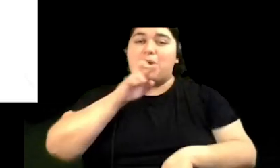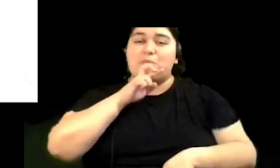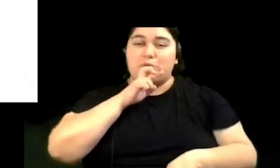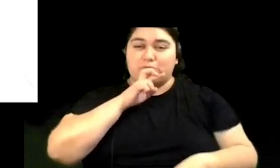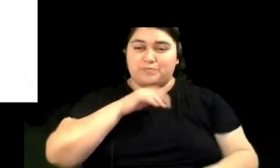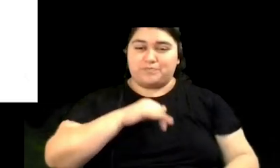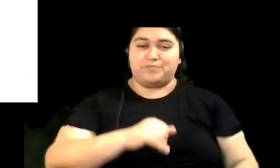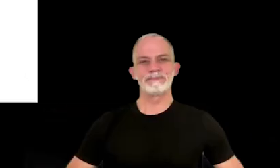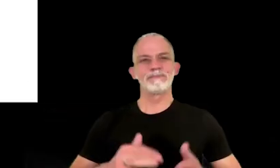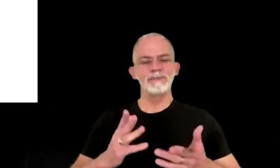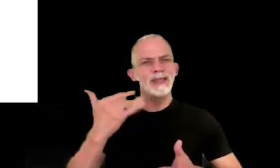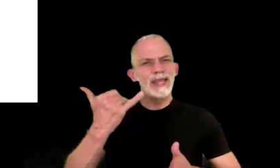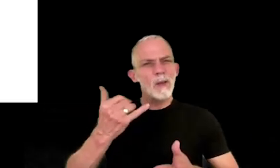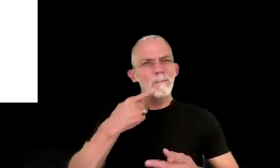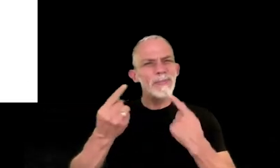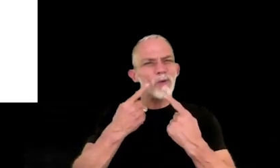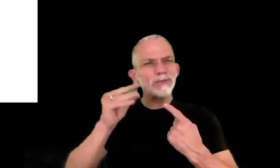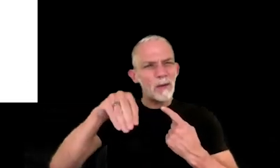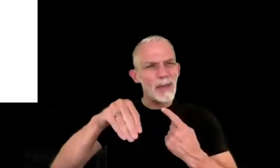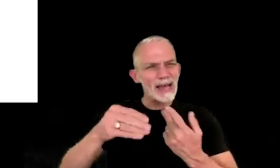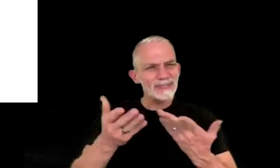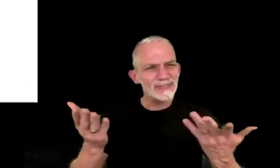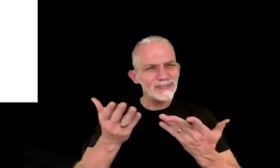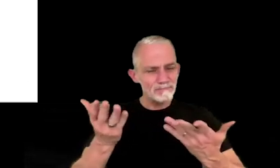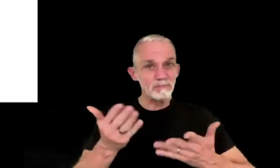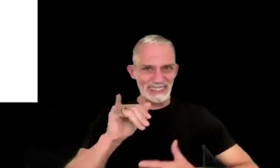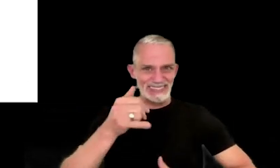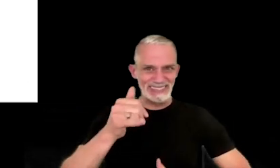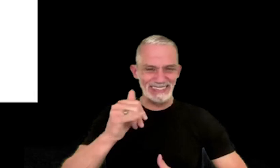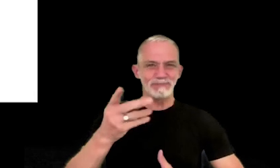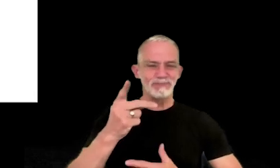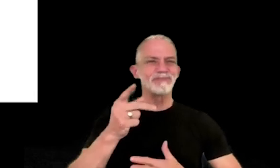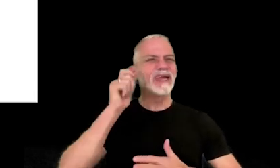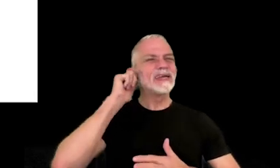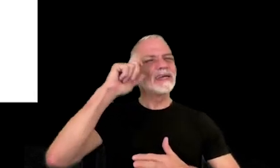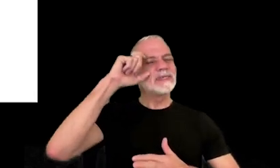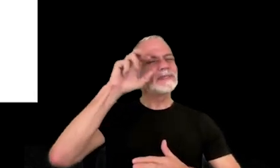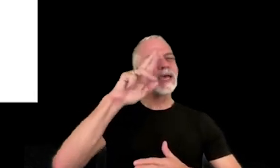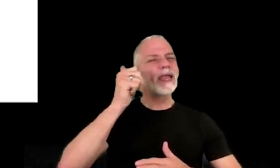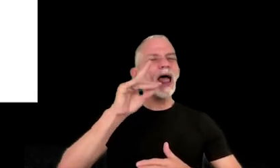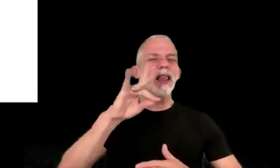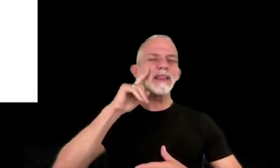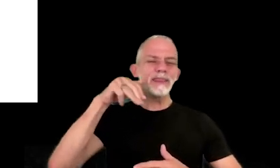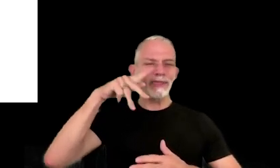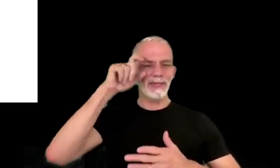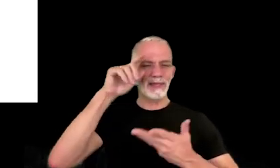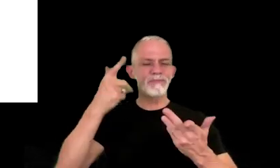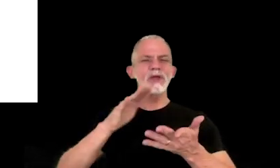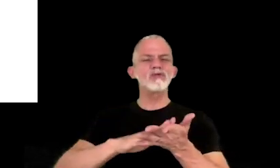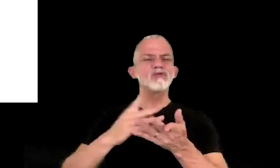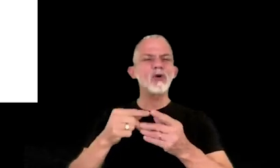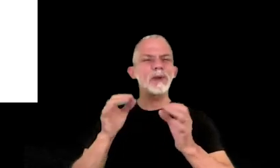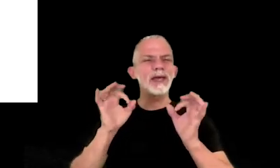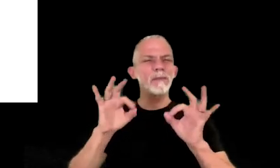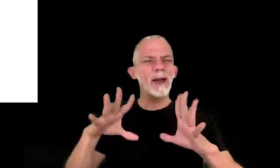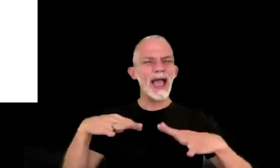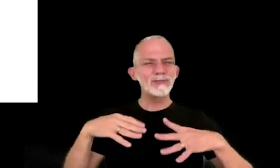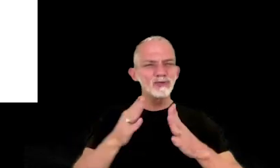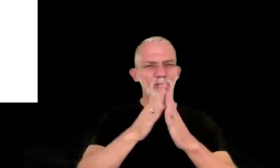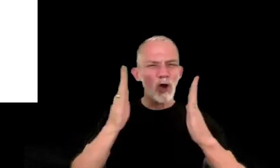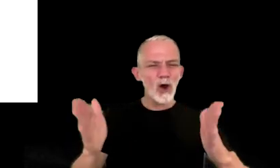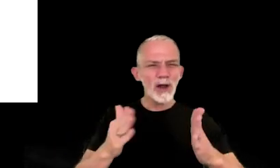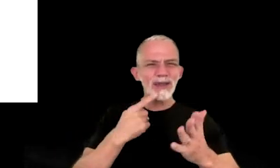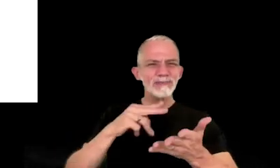Y tenía otra pregunta más por ahí, creo, La ¿no? siguiente, Geraldine consulta. Respecto a la feria fiscal, en el caso de